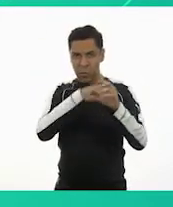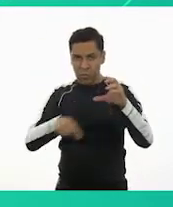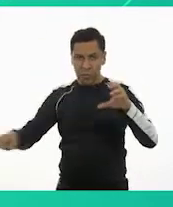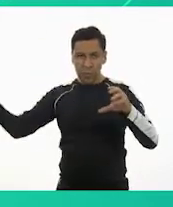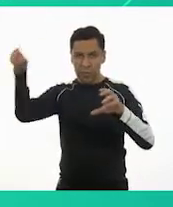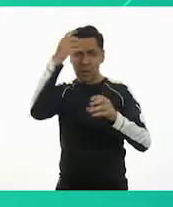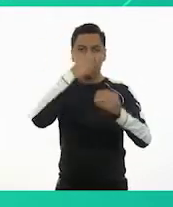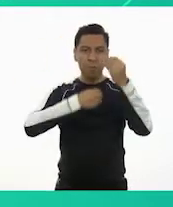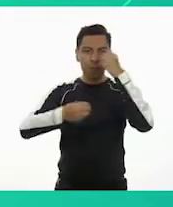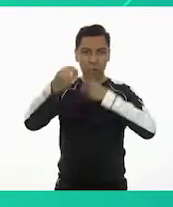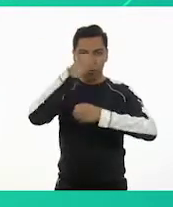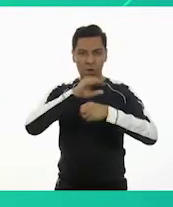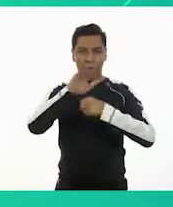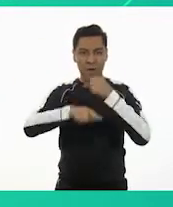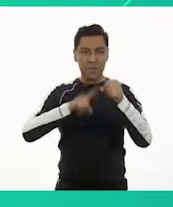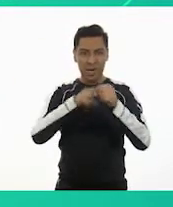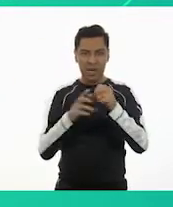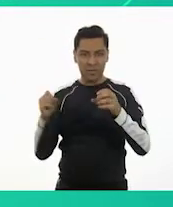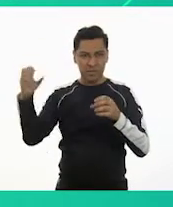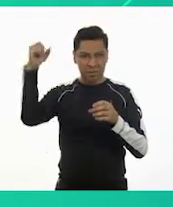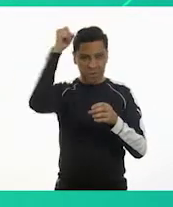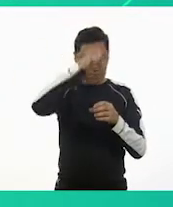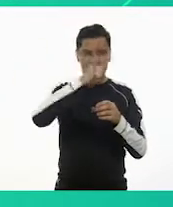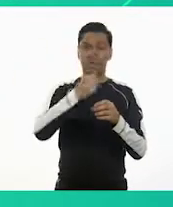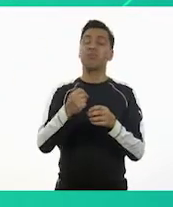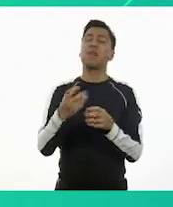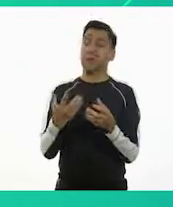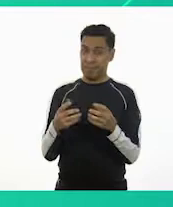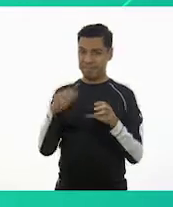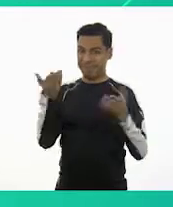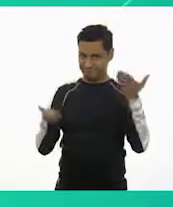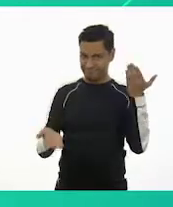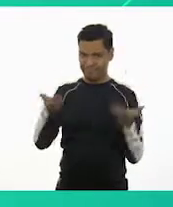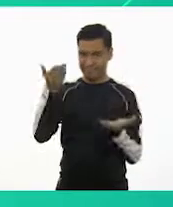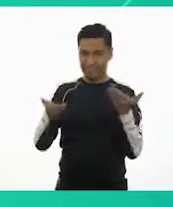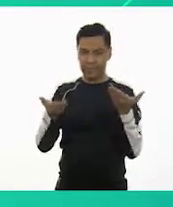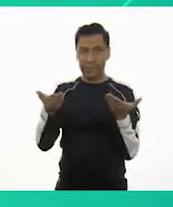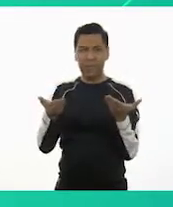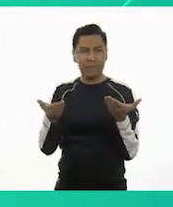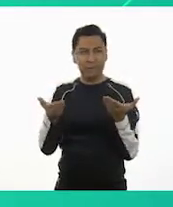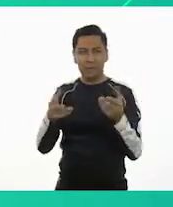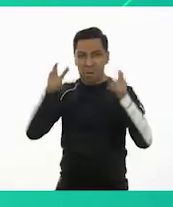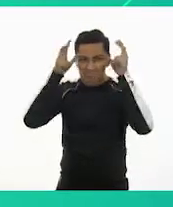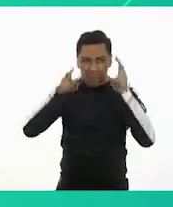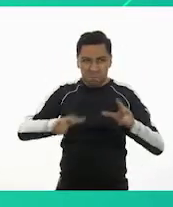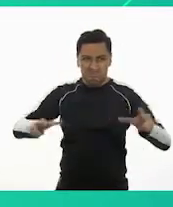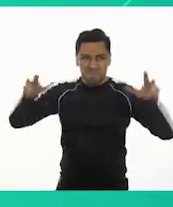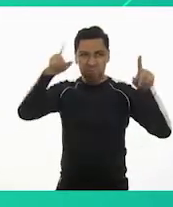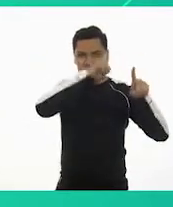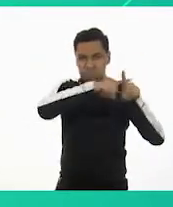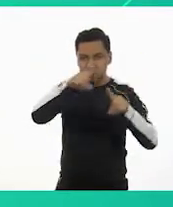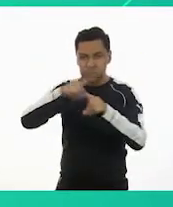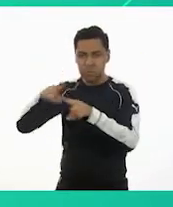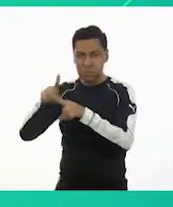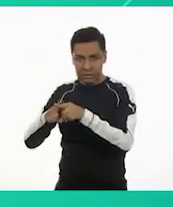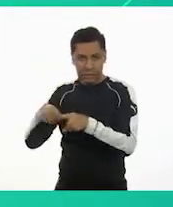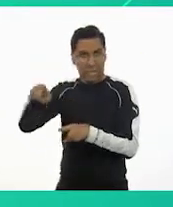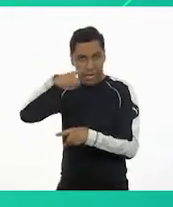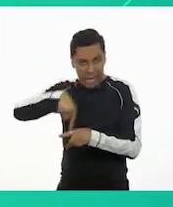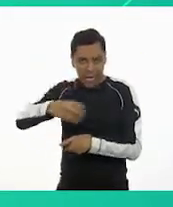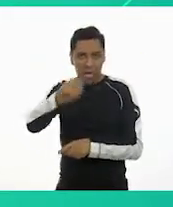alimenticia. Por ejemplo, el pecarí y el venado, que son de las especies de las que se